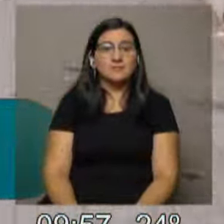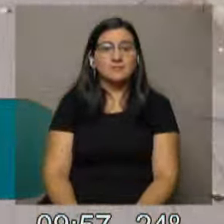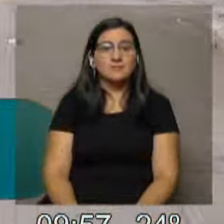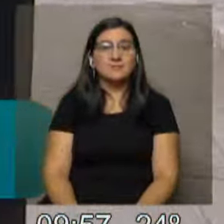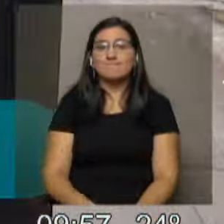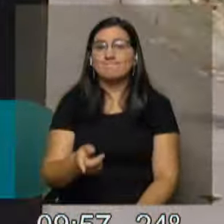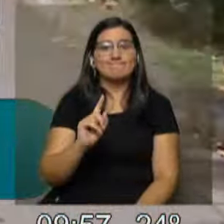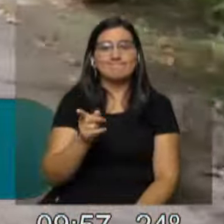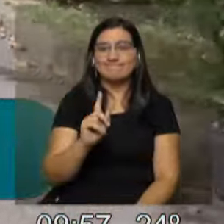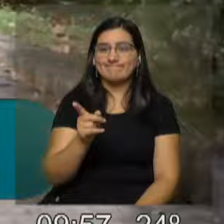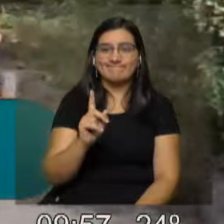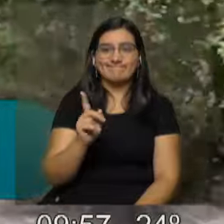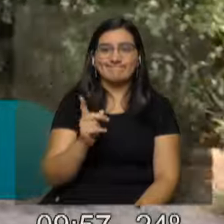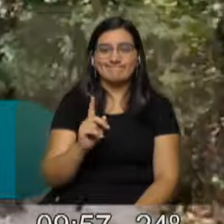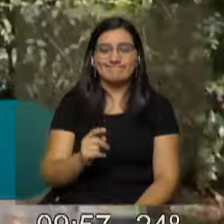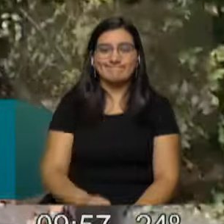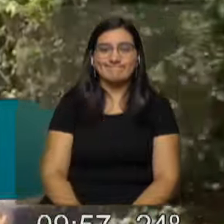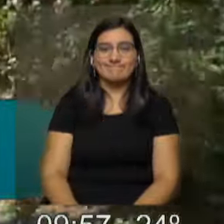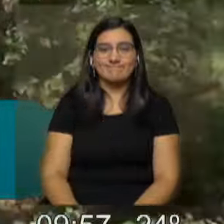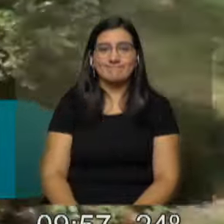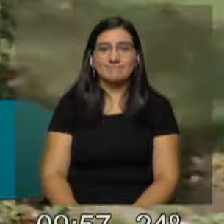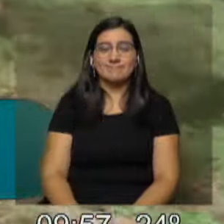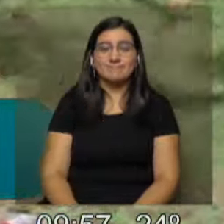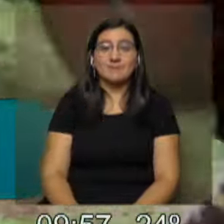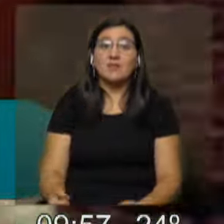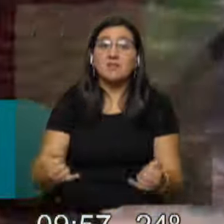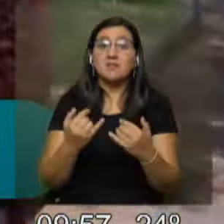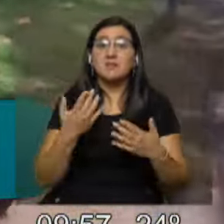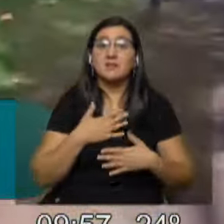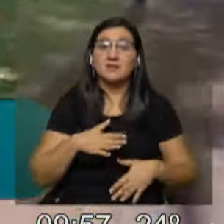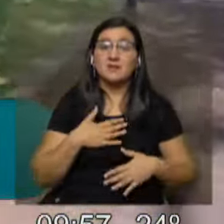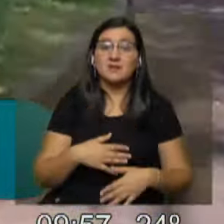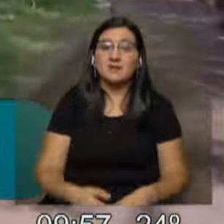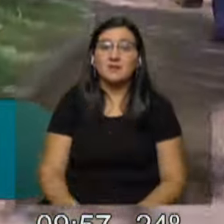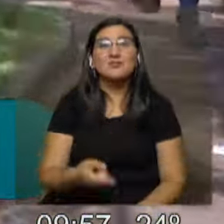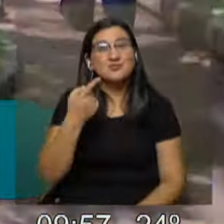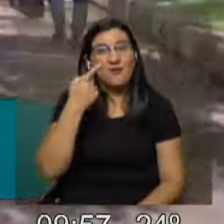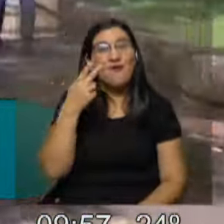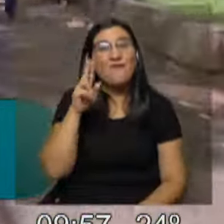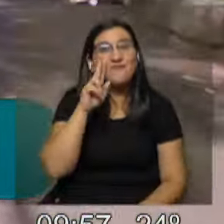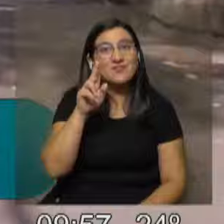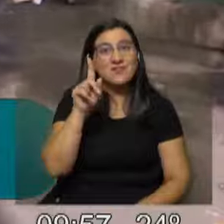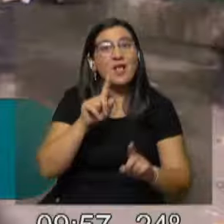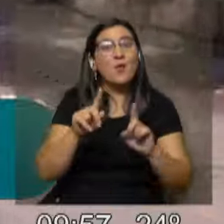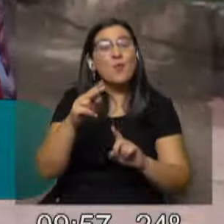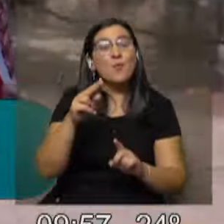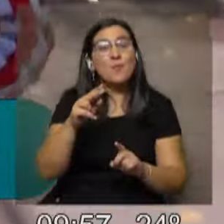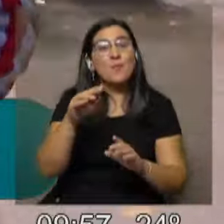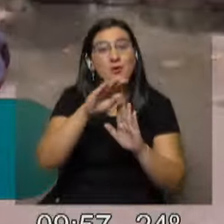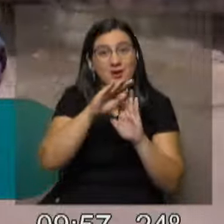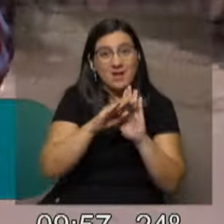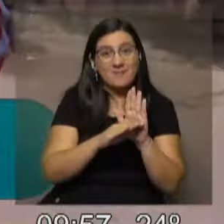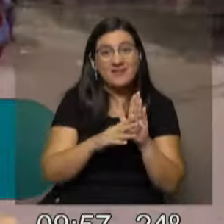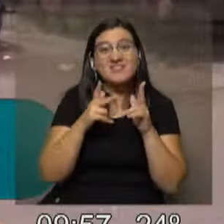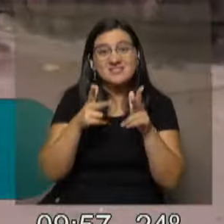Me dice que no el chofer, claro, bueno, bien, día tranquilo, viene teniendo. Vi un problema que pasó en algunos bondis que decían que no, pero está, ya no pasa, van a decir